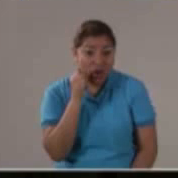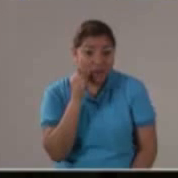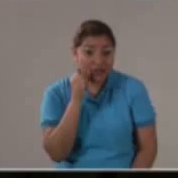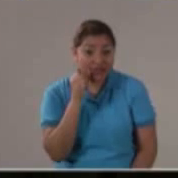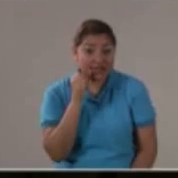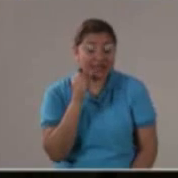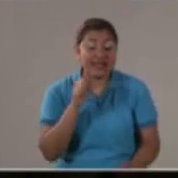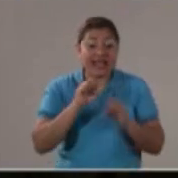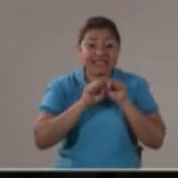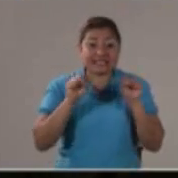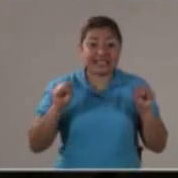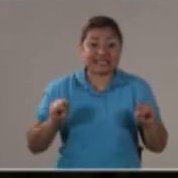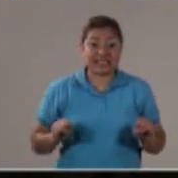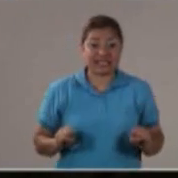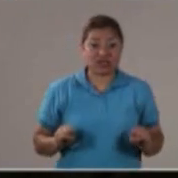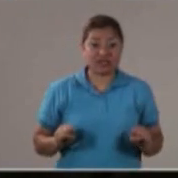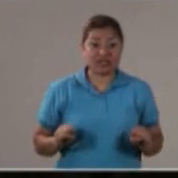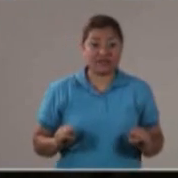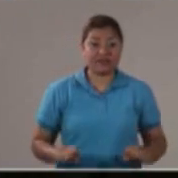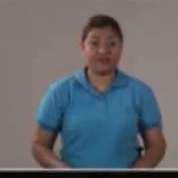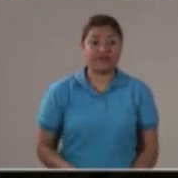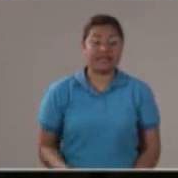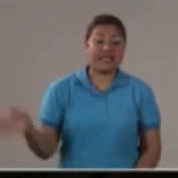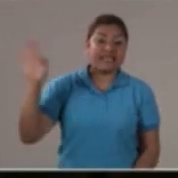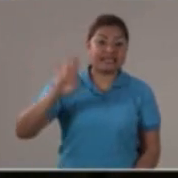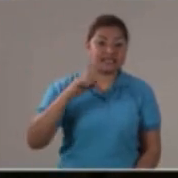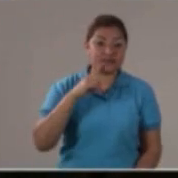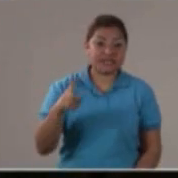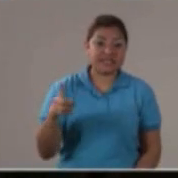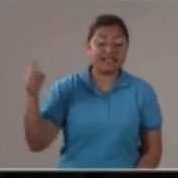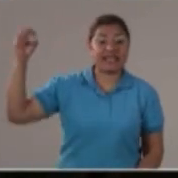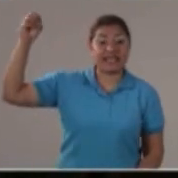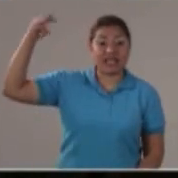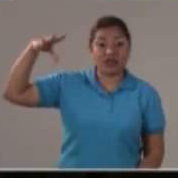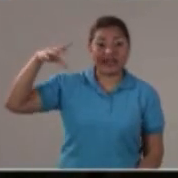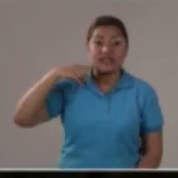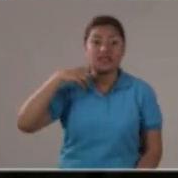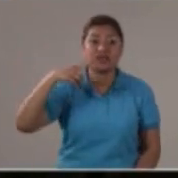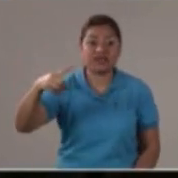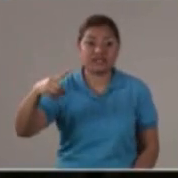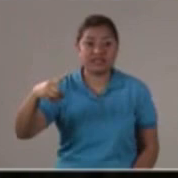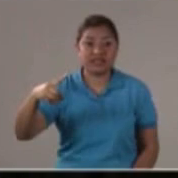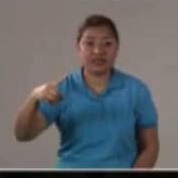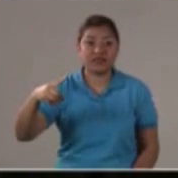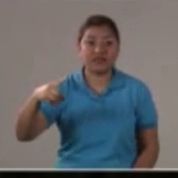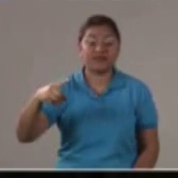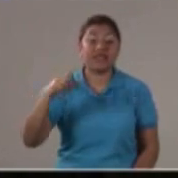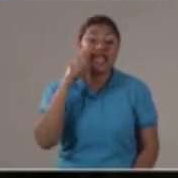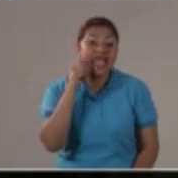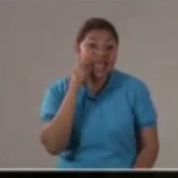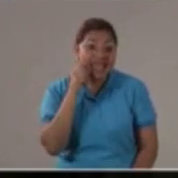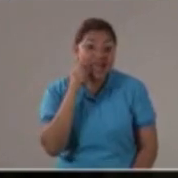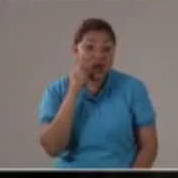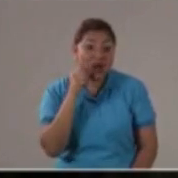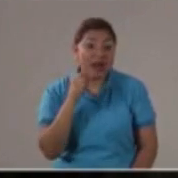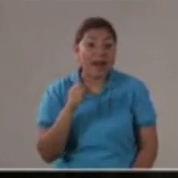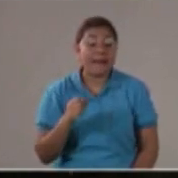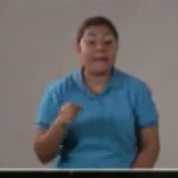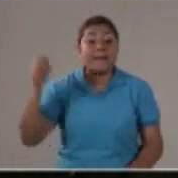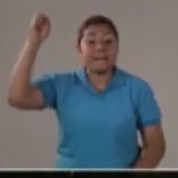Altísimo. Ok. ¿Y el siguiente verso? Y lo bendijo diciendo. Él lo bendijo a él